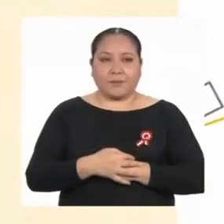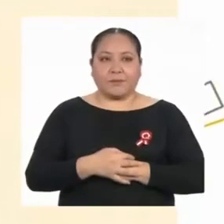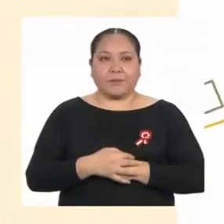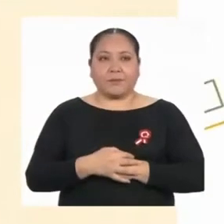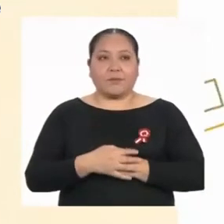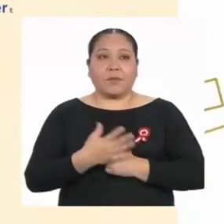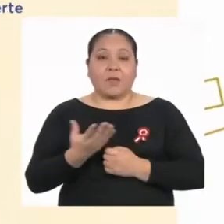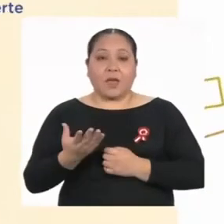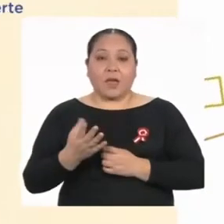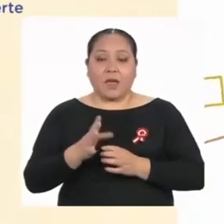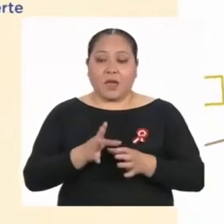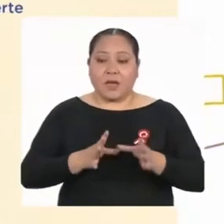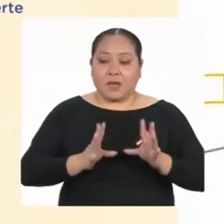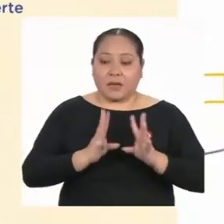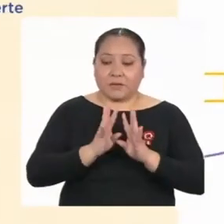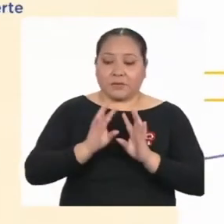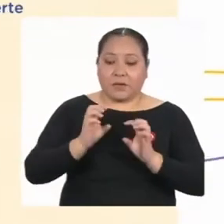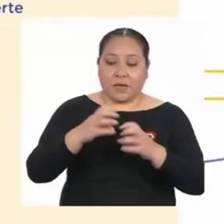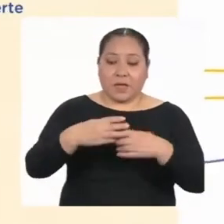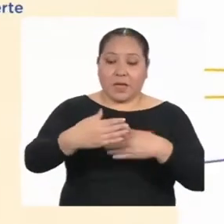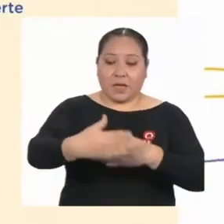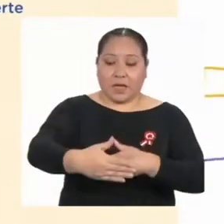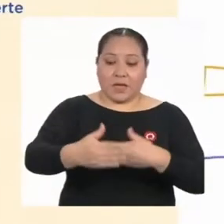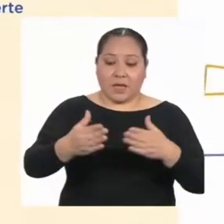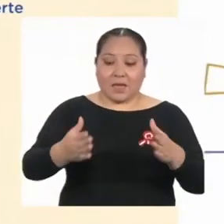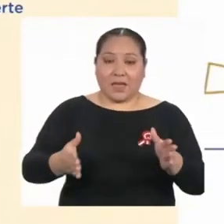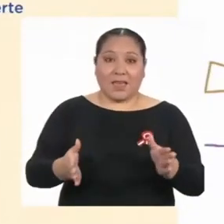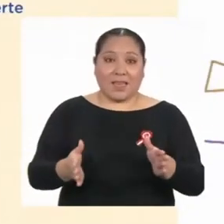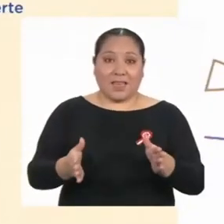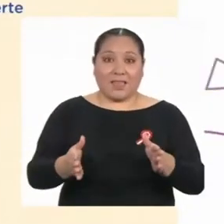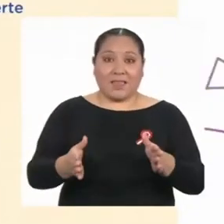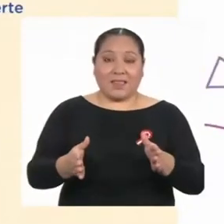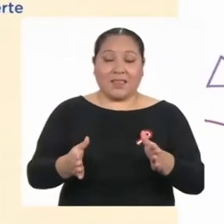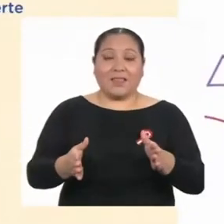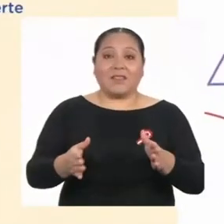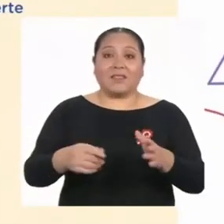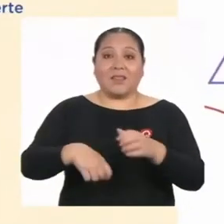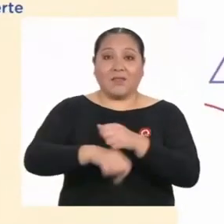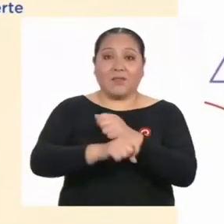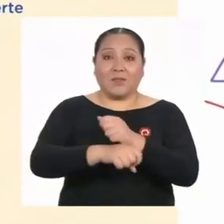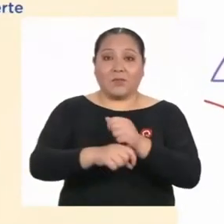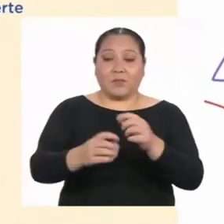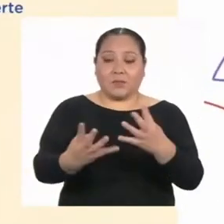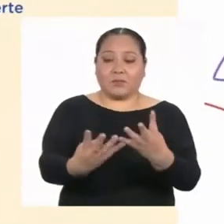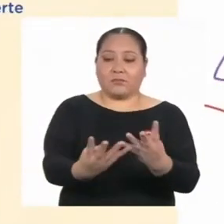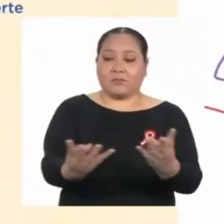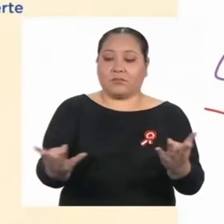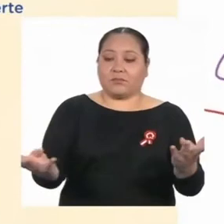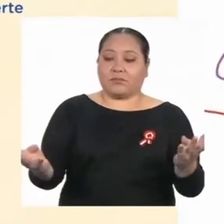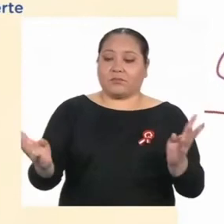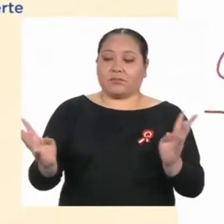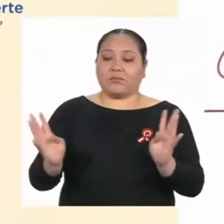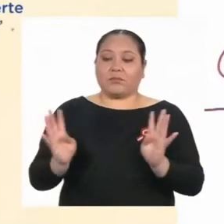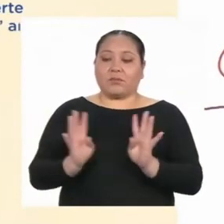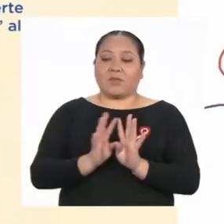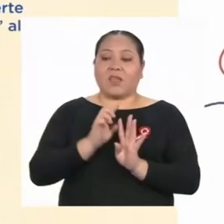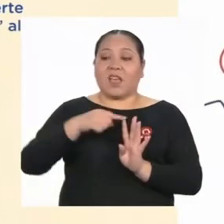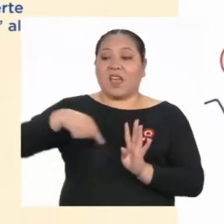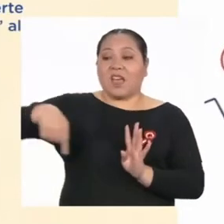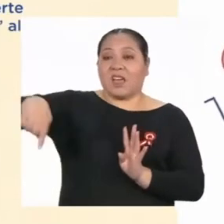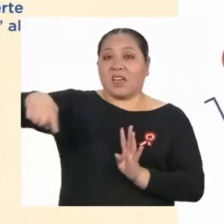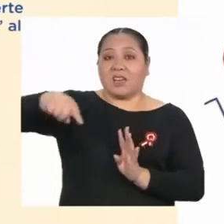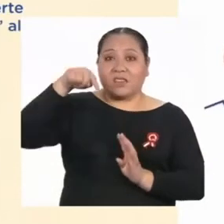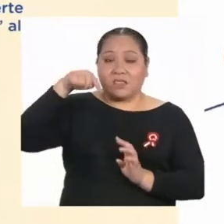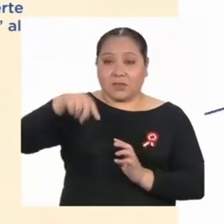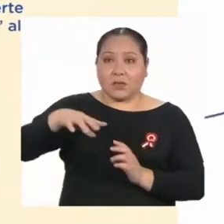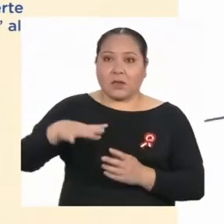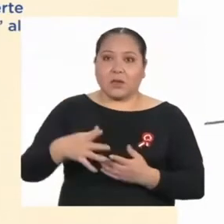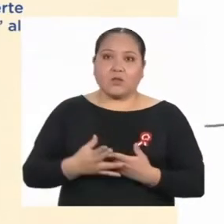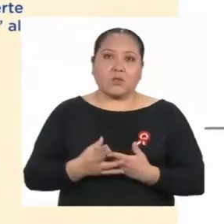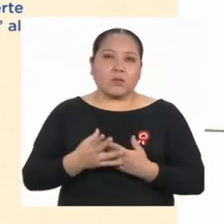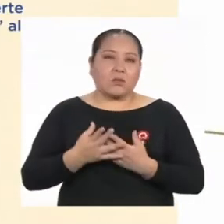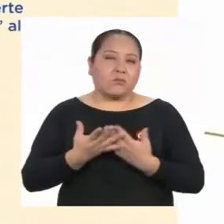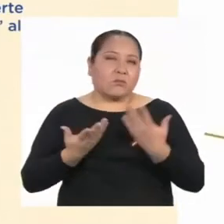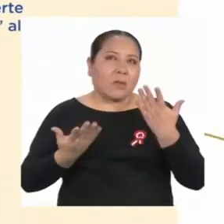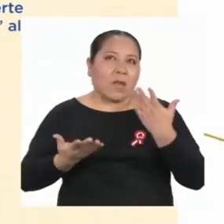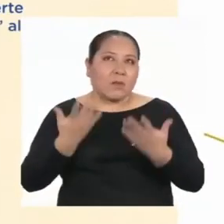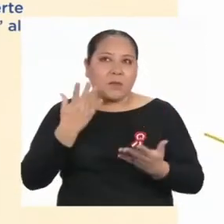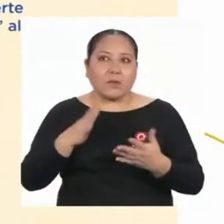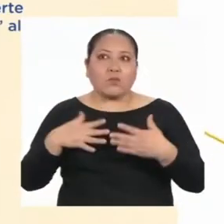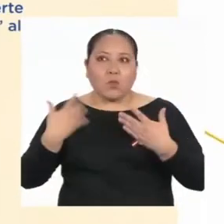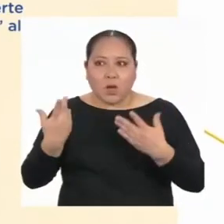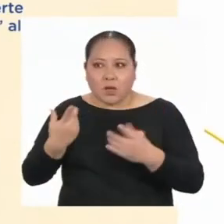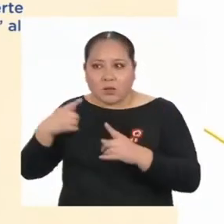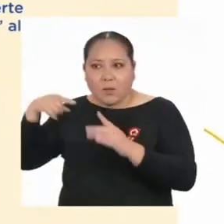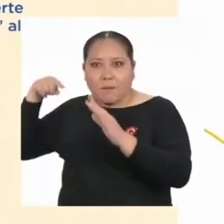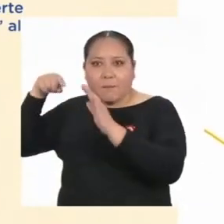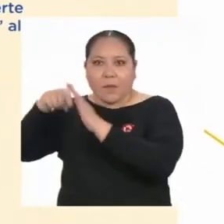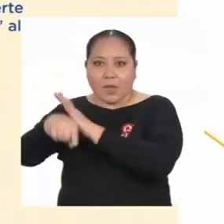y el estadio se convierte en un espacio donde existe la posibilidad simbólica de matar al otro, por la